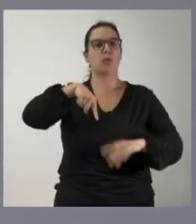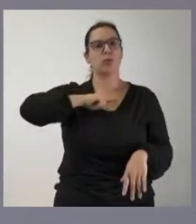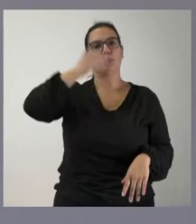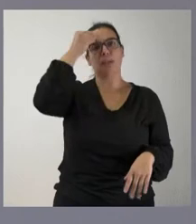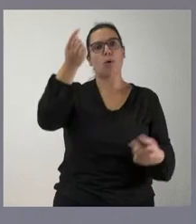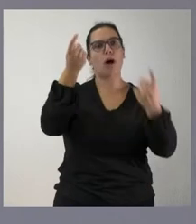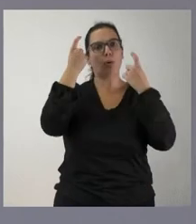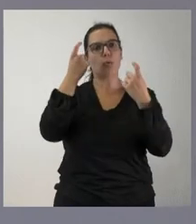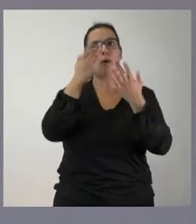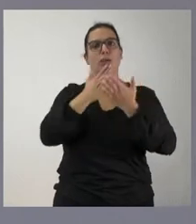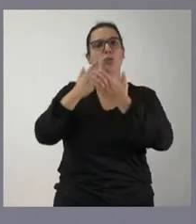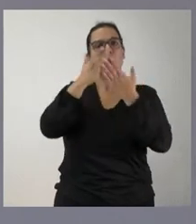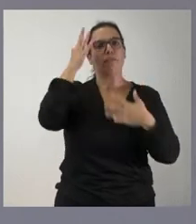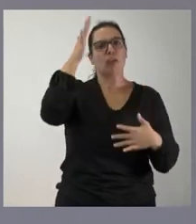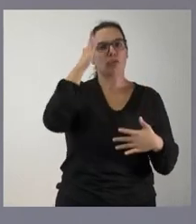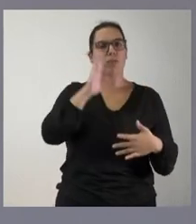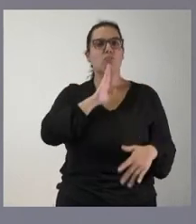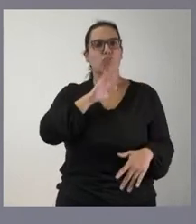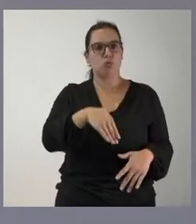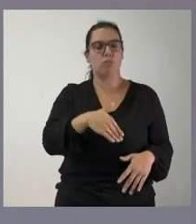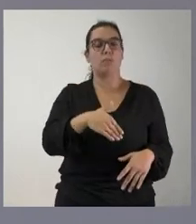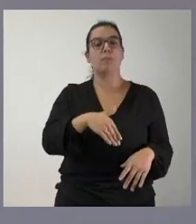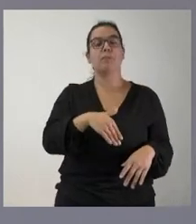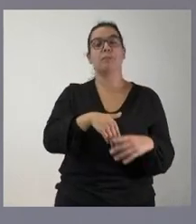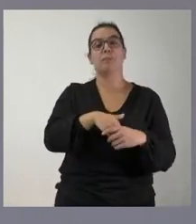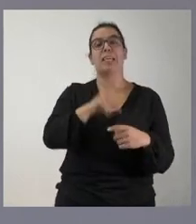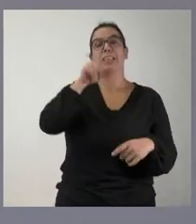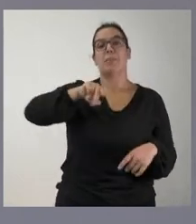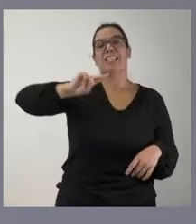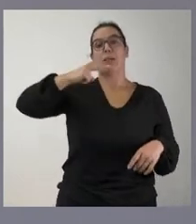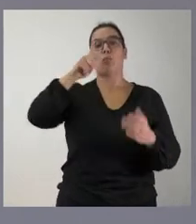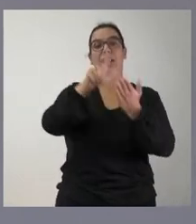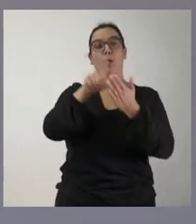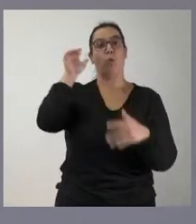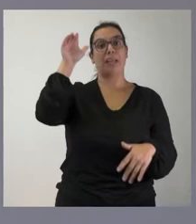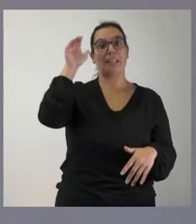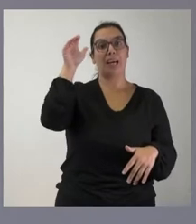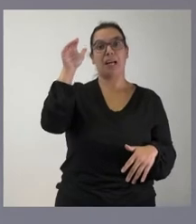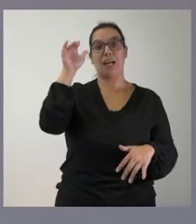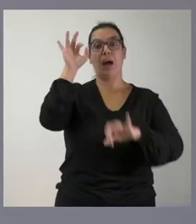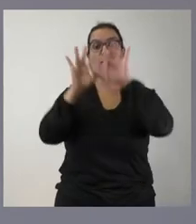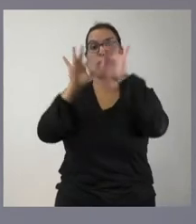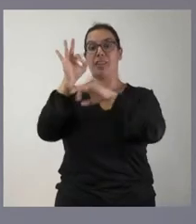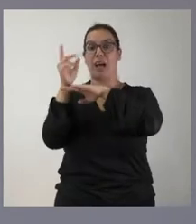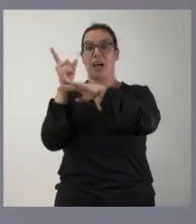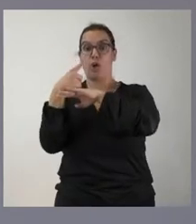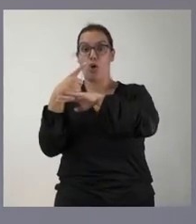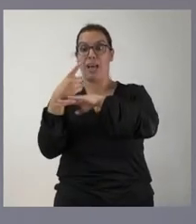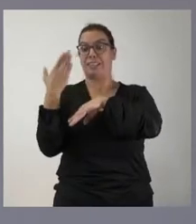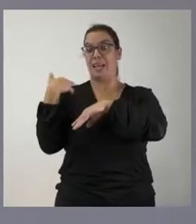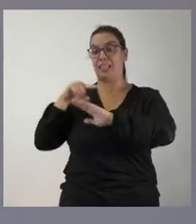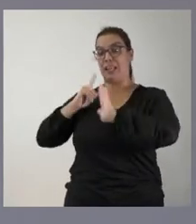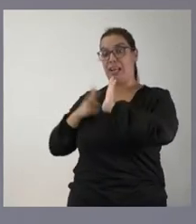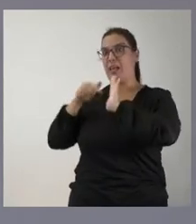Castilla y león puedan estudiar filosofía y Asimismo las segundas lenguas extranjeras van a tener el mismo peso que tenían con la anterior regulación